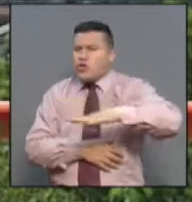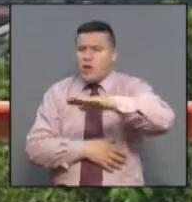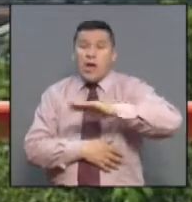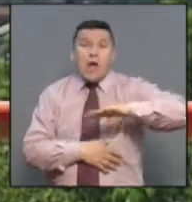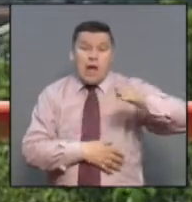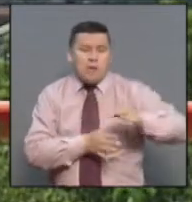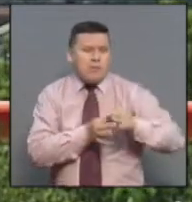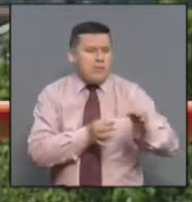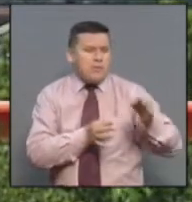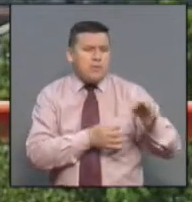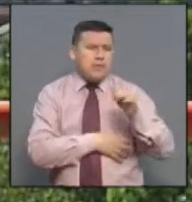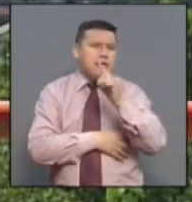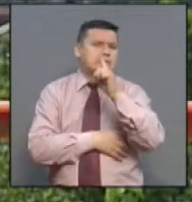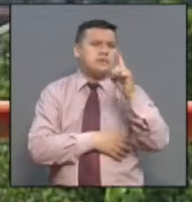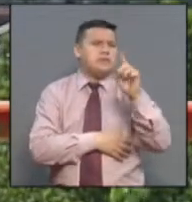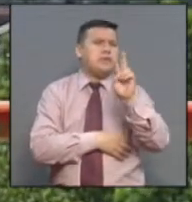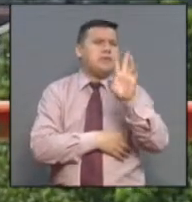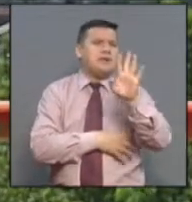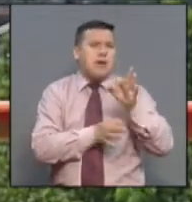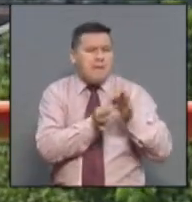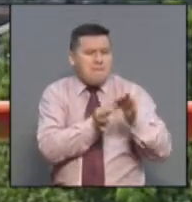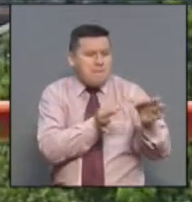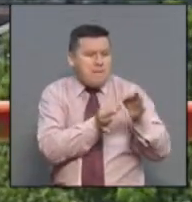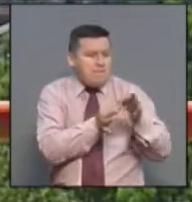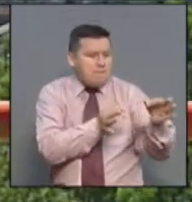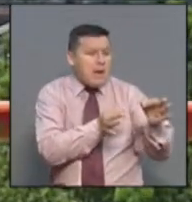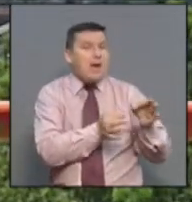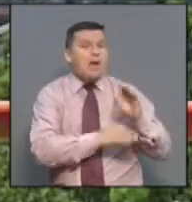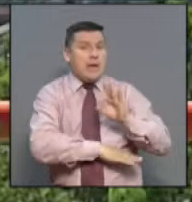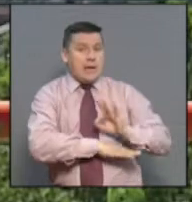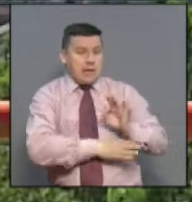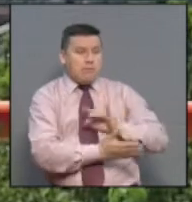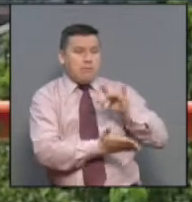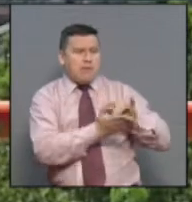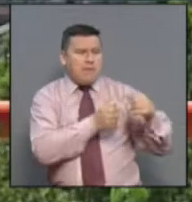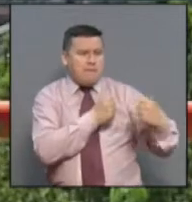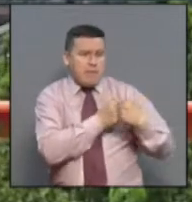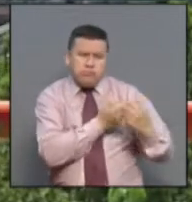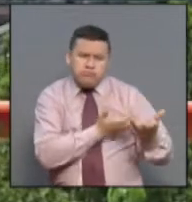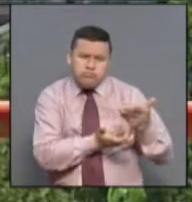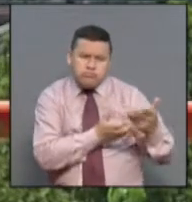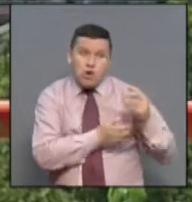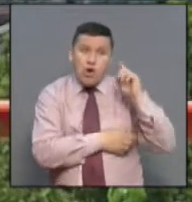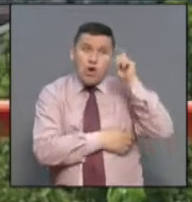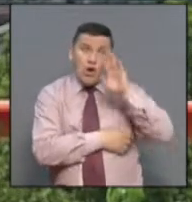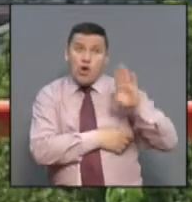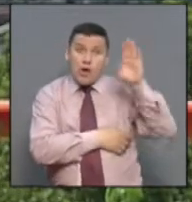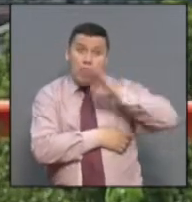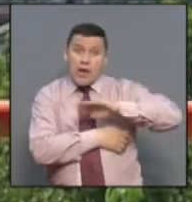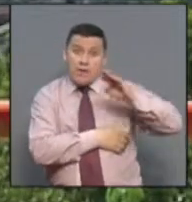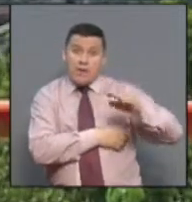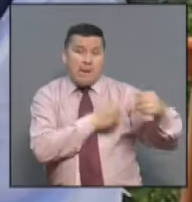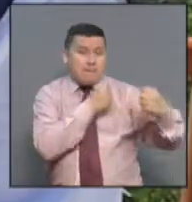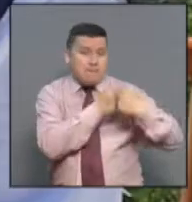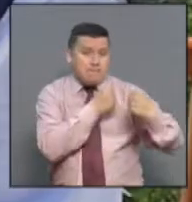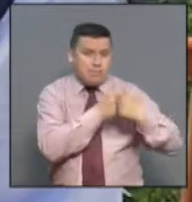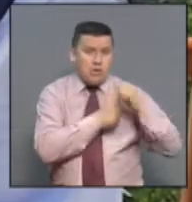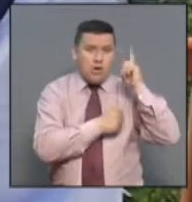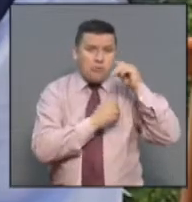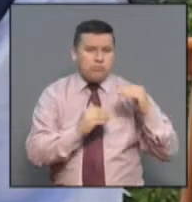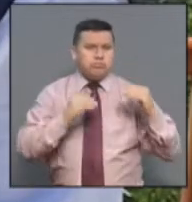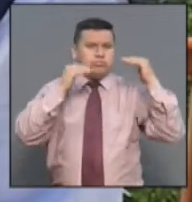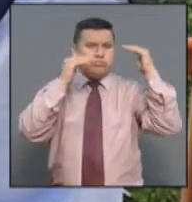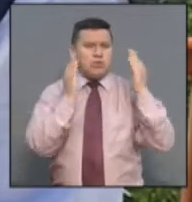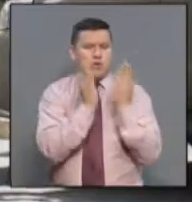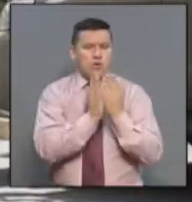En Antioquia tenemos 125 municipios, donde este año, haciendo una alianza estratégica con la Gobernación de Antioquia y con Alto Gobierno